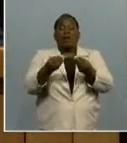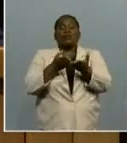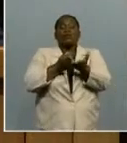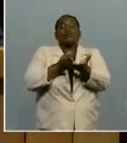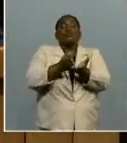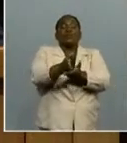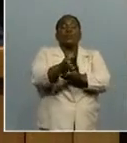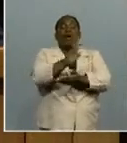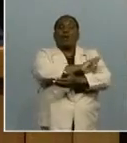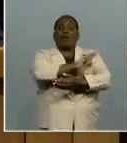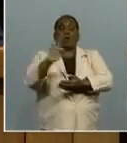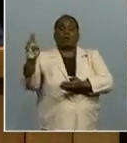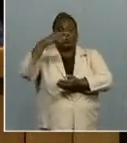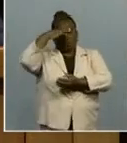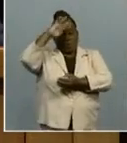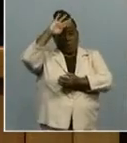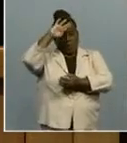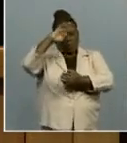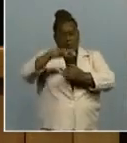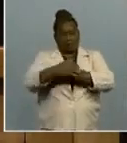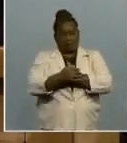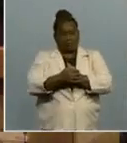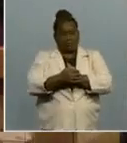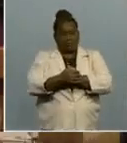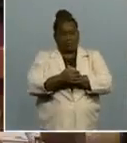a la revolución cubana